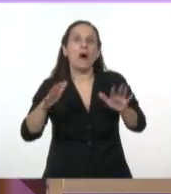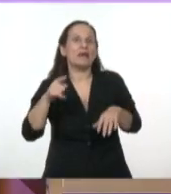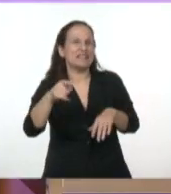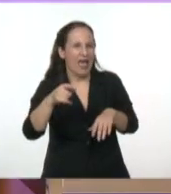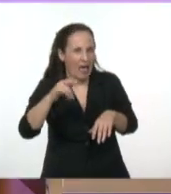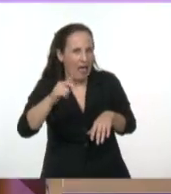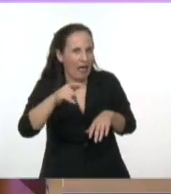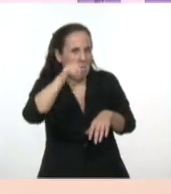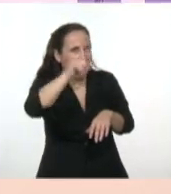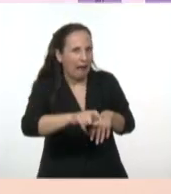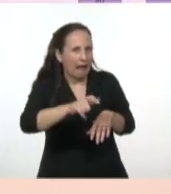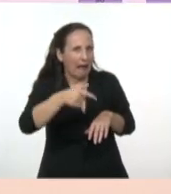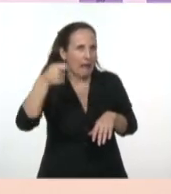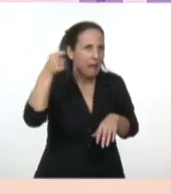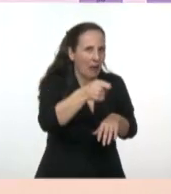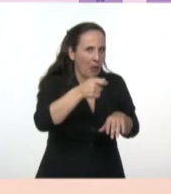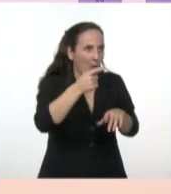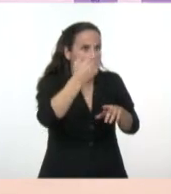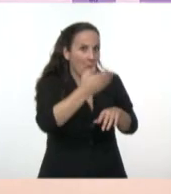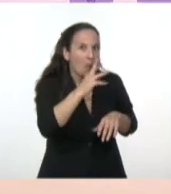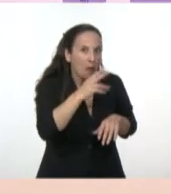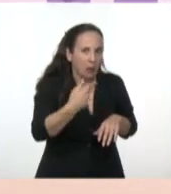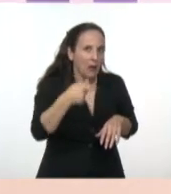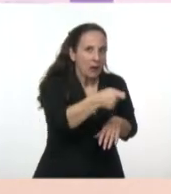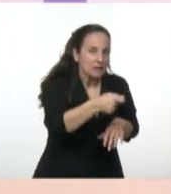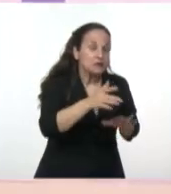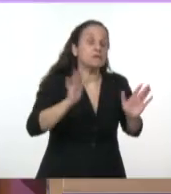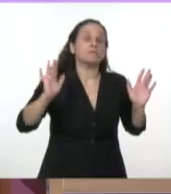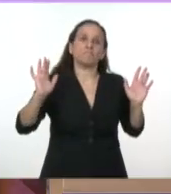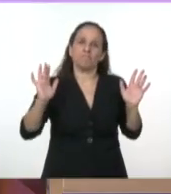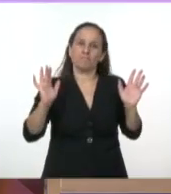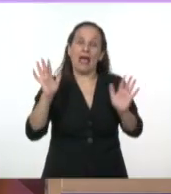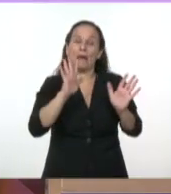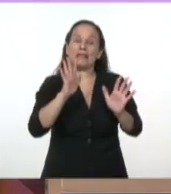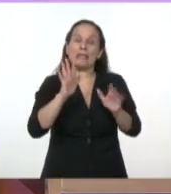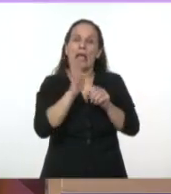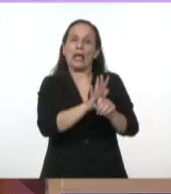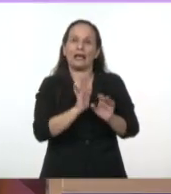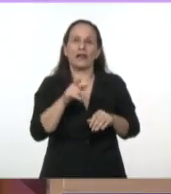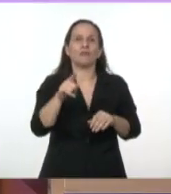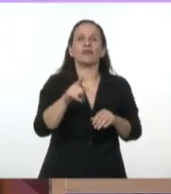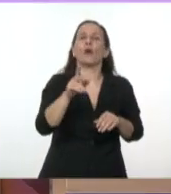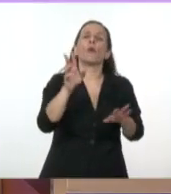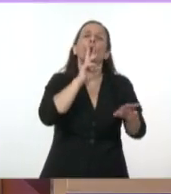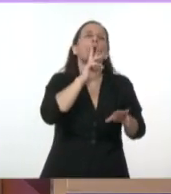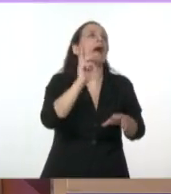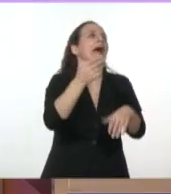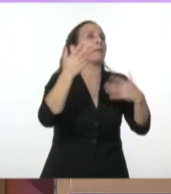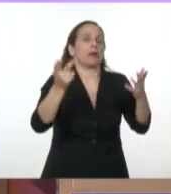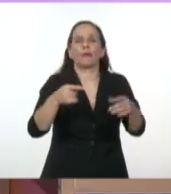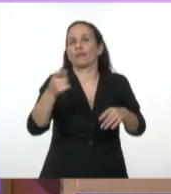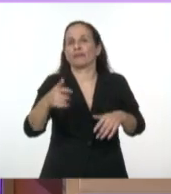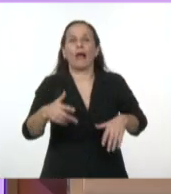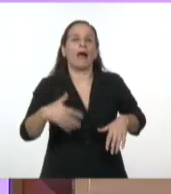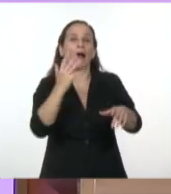femicidio, ¿no? Muchas veces eso está un poco tapado. Después vamos a ver. Claro, a ver, perdón, esto no son mujeres muertas, no es una mujer que la asaltaron y la mataron